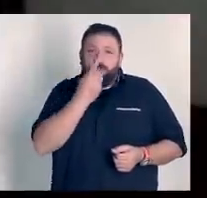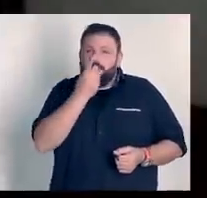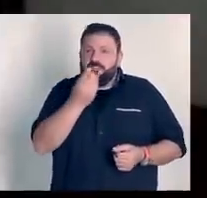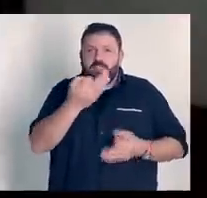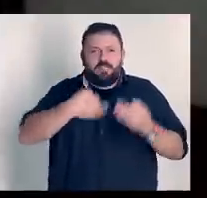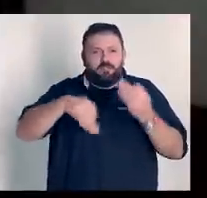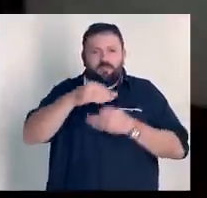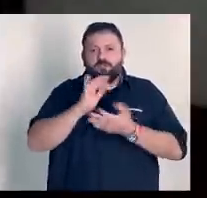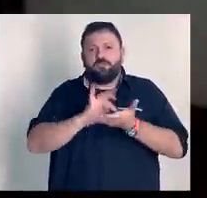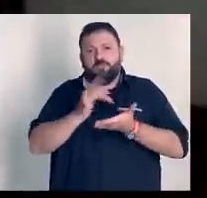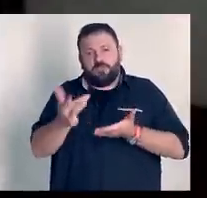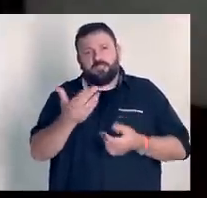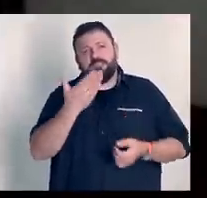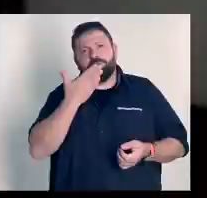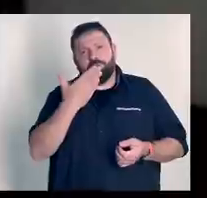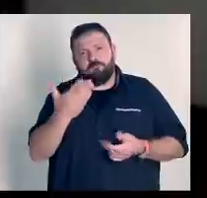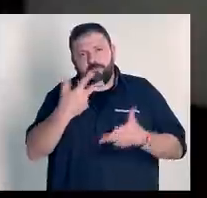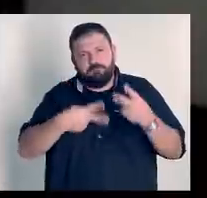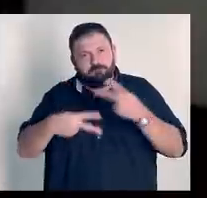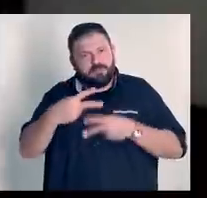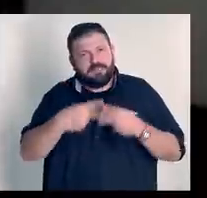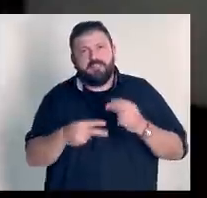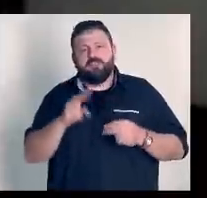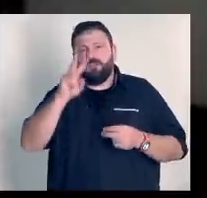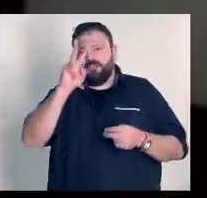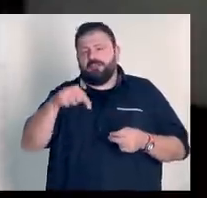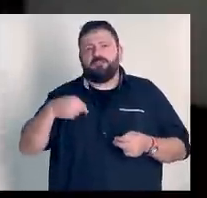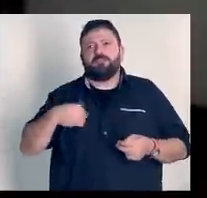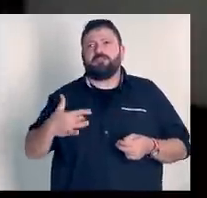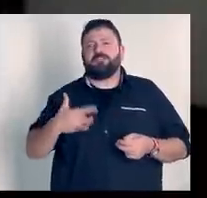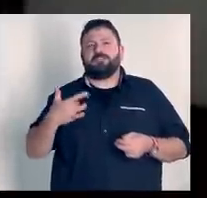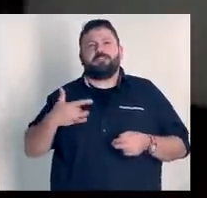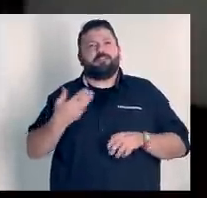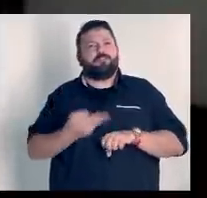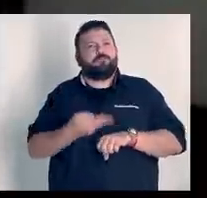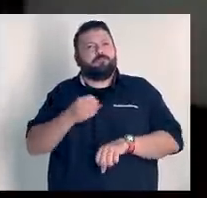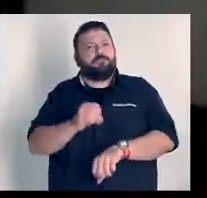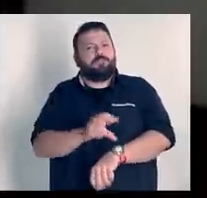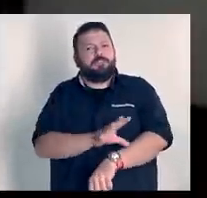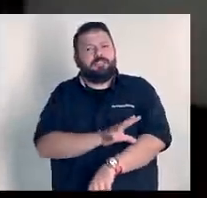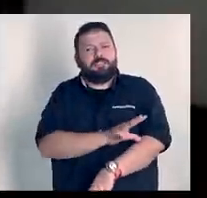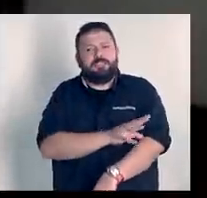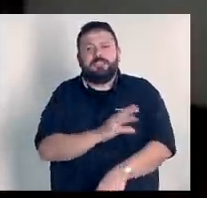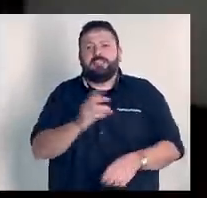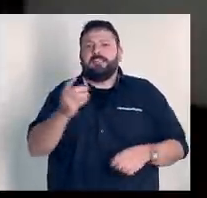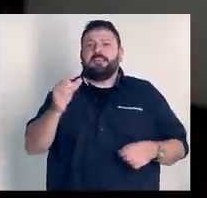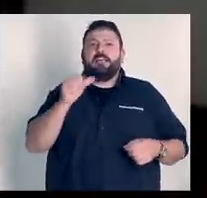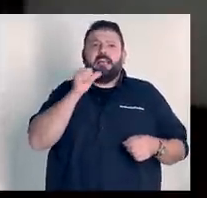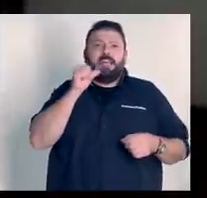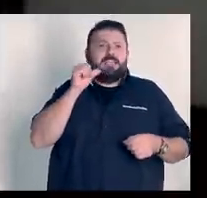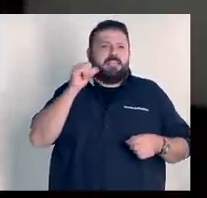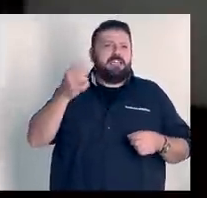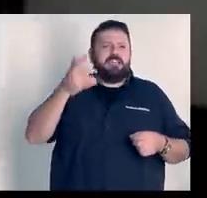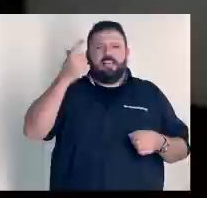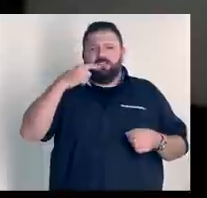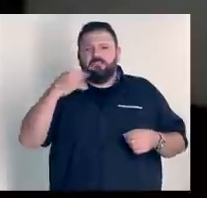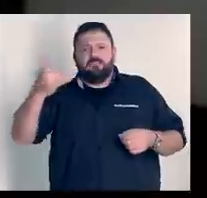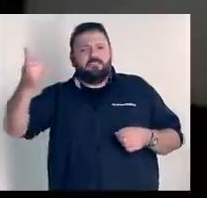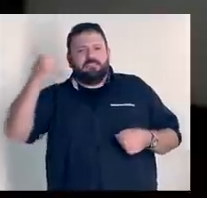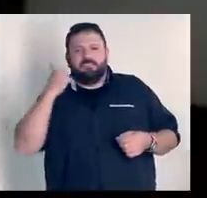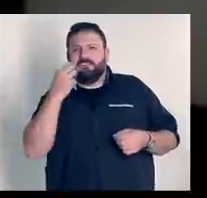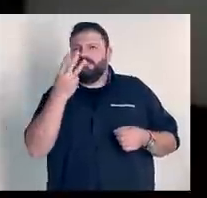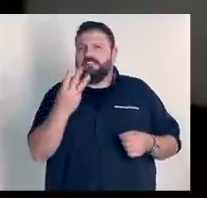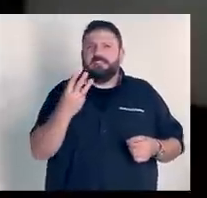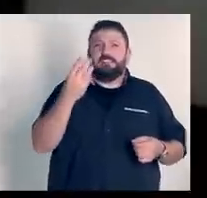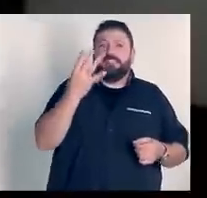aquí, bienvenidos, no saben qué emoción tengo. Ayer en la noche me dieron la 1, las 2, las 3 de la mañana, las